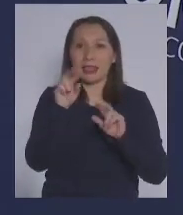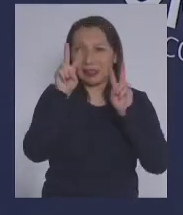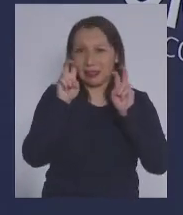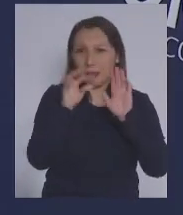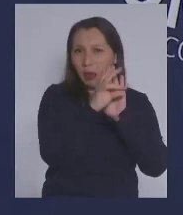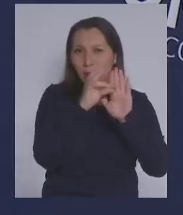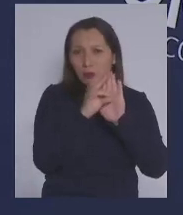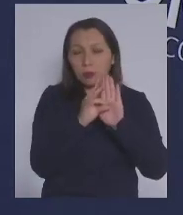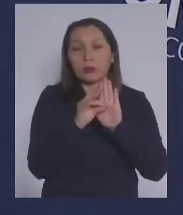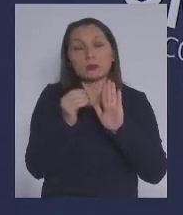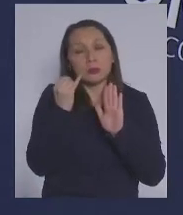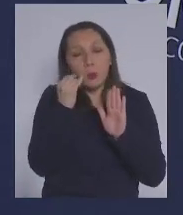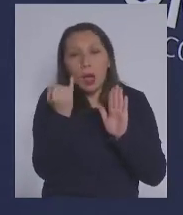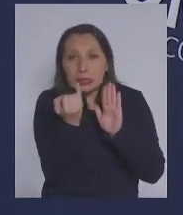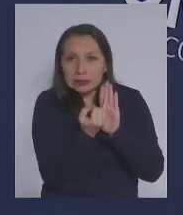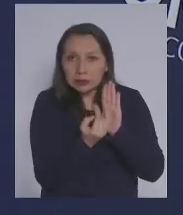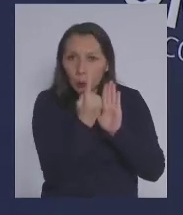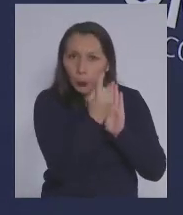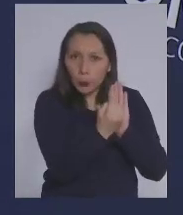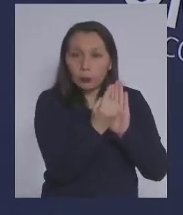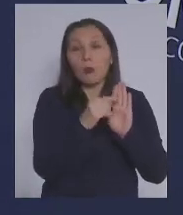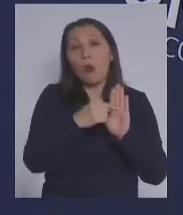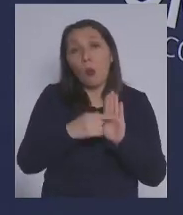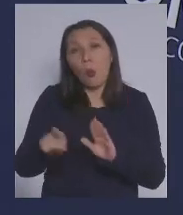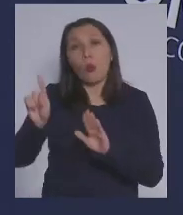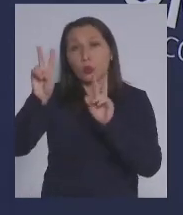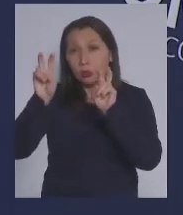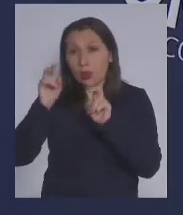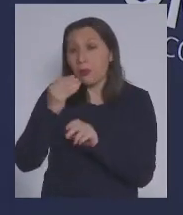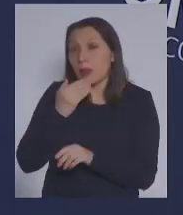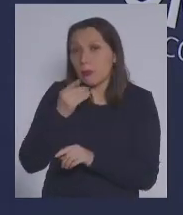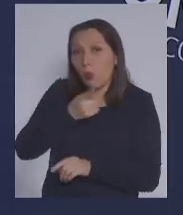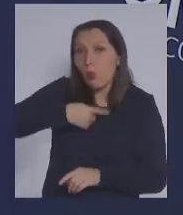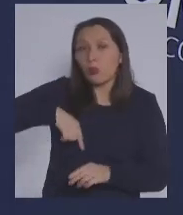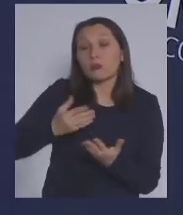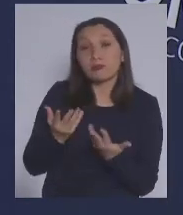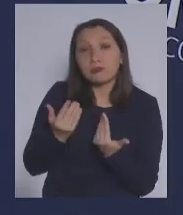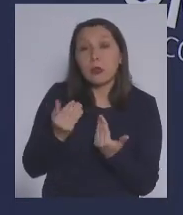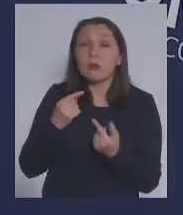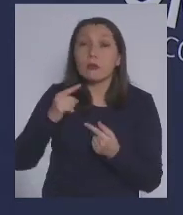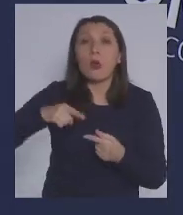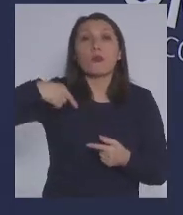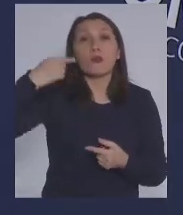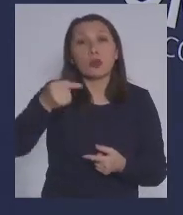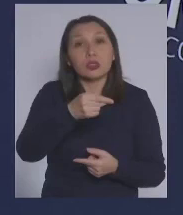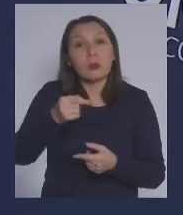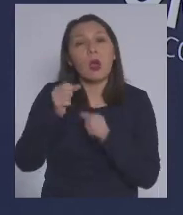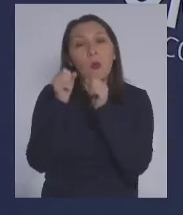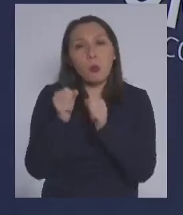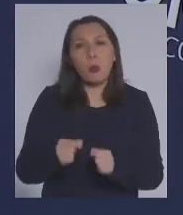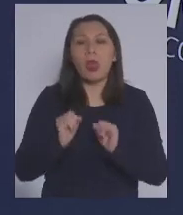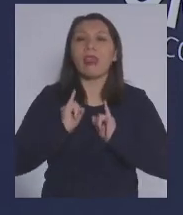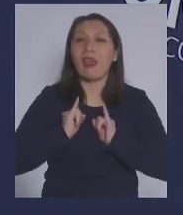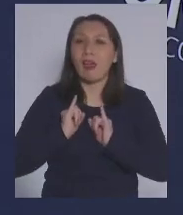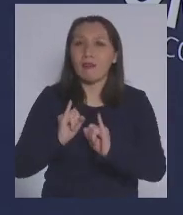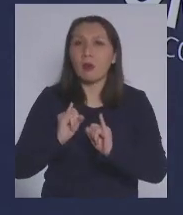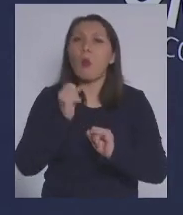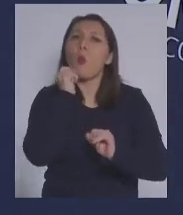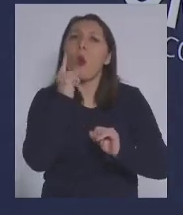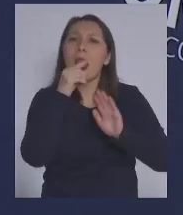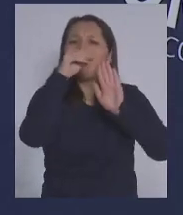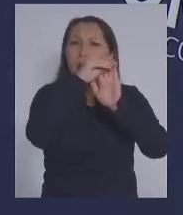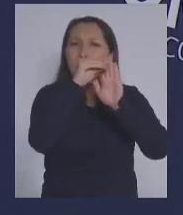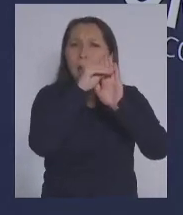con respecto a eso en ese sentido nosotros esperamos en la próxima semana poder informar estos indicadores